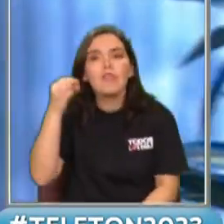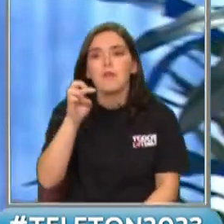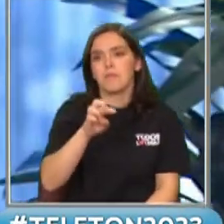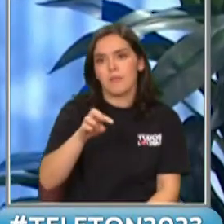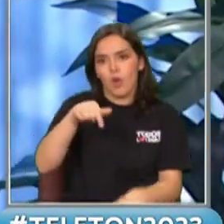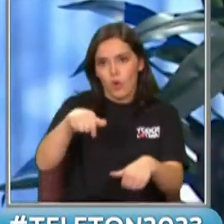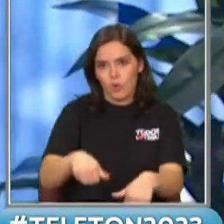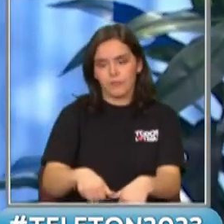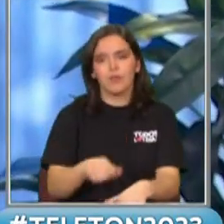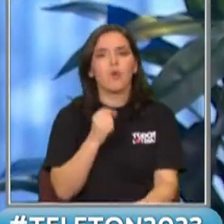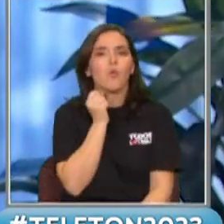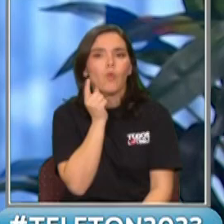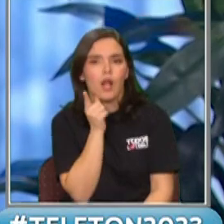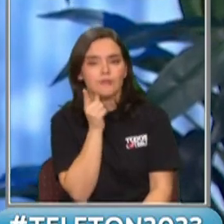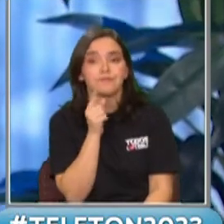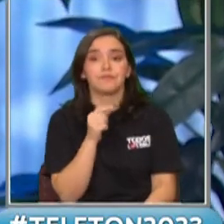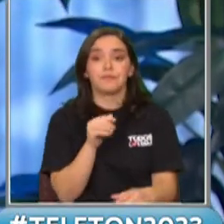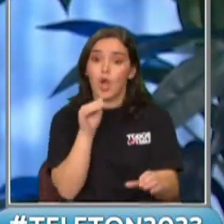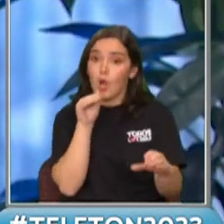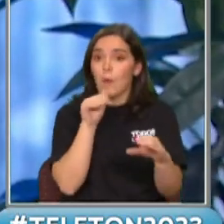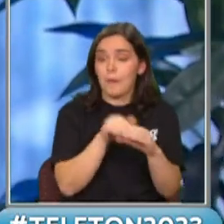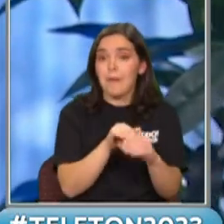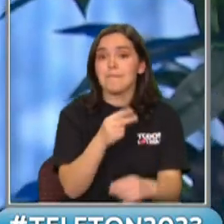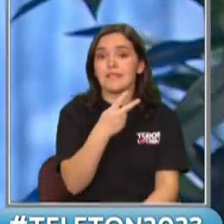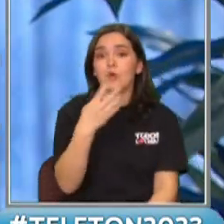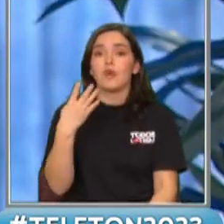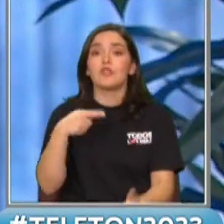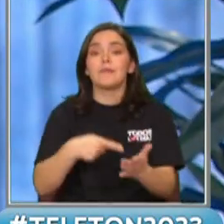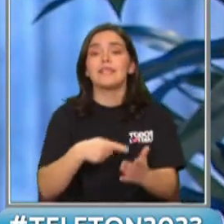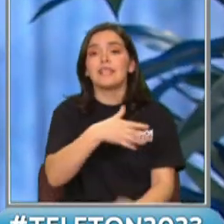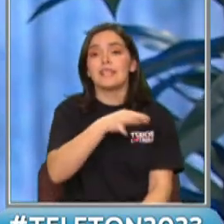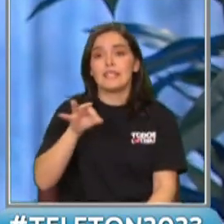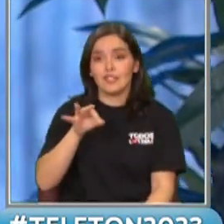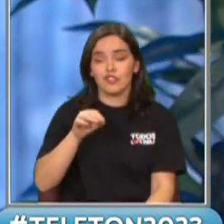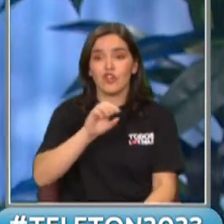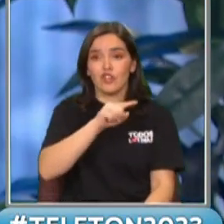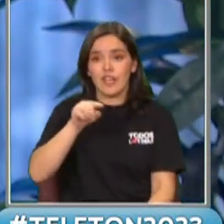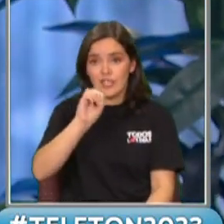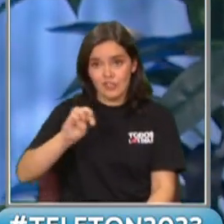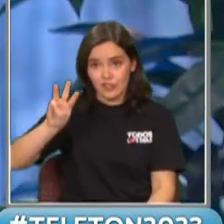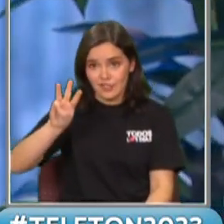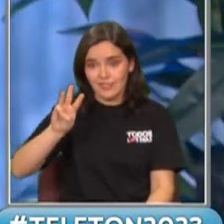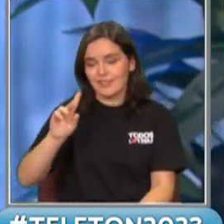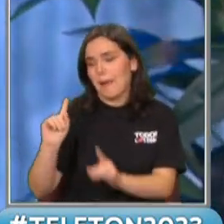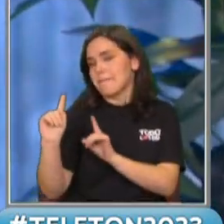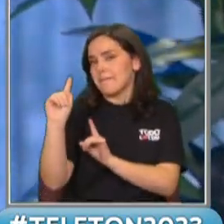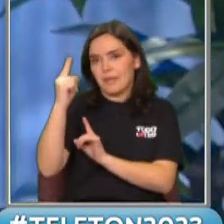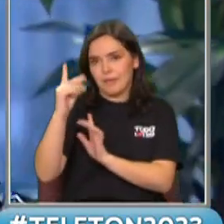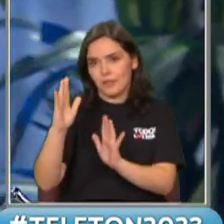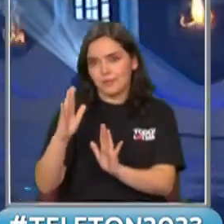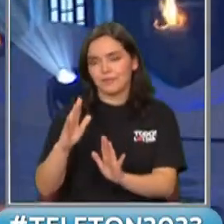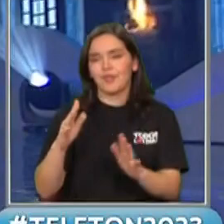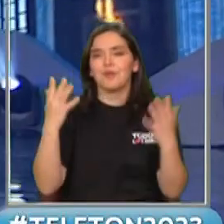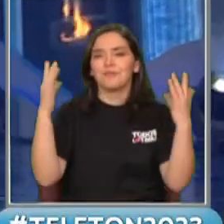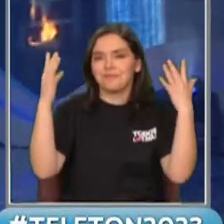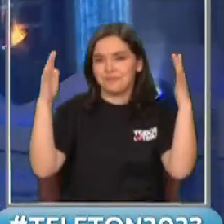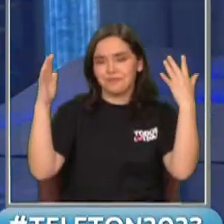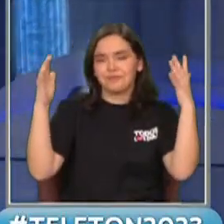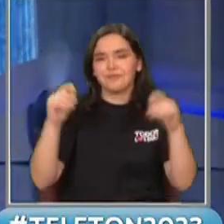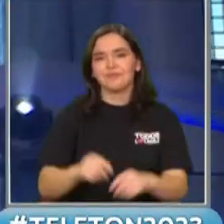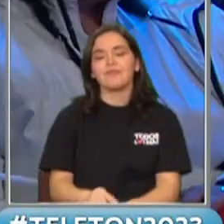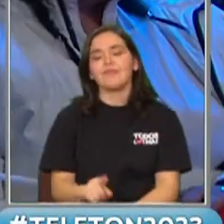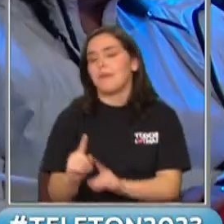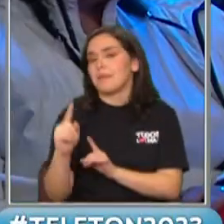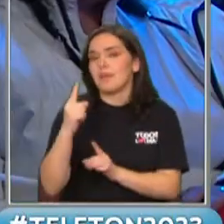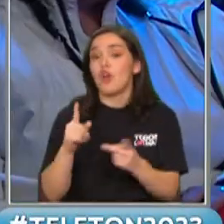es cooperar en 24500 raya 03 lo primero lo Primero lo